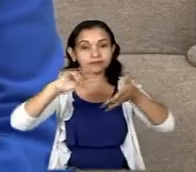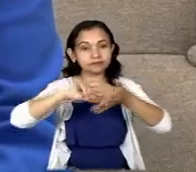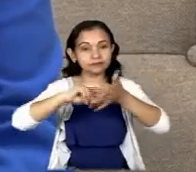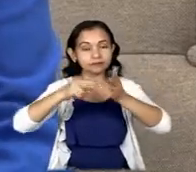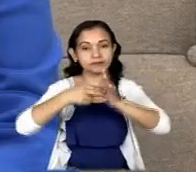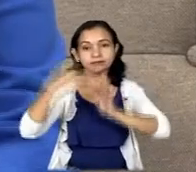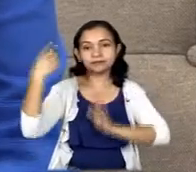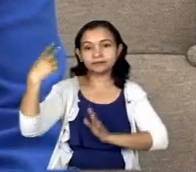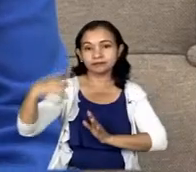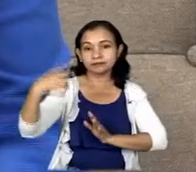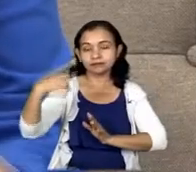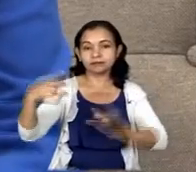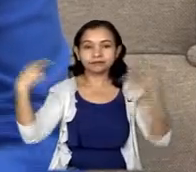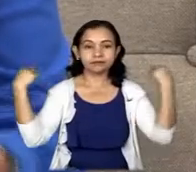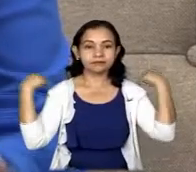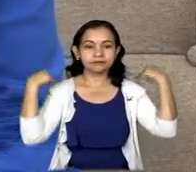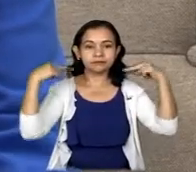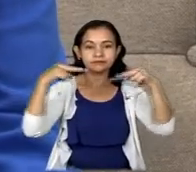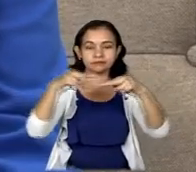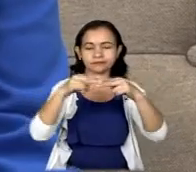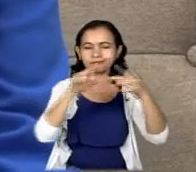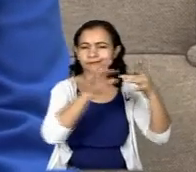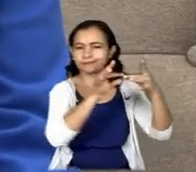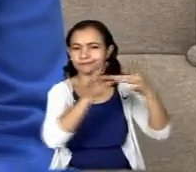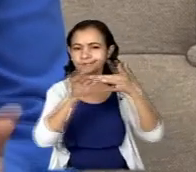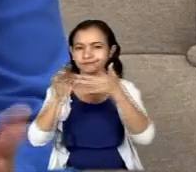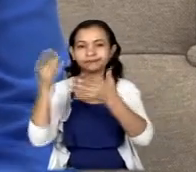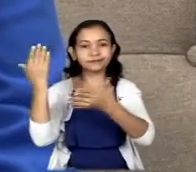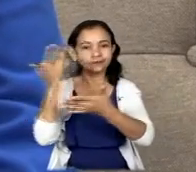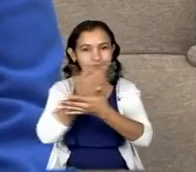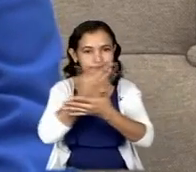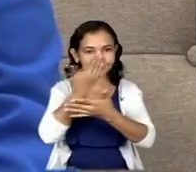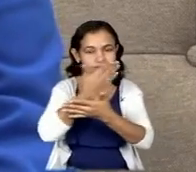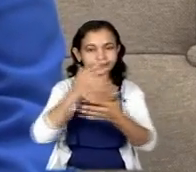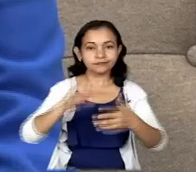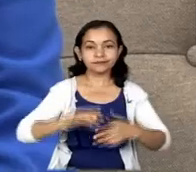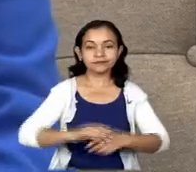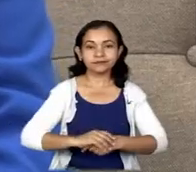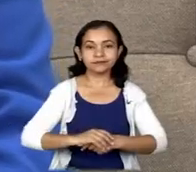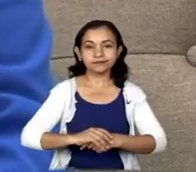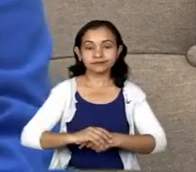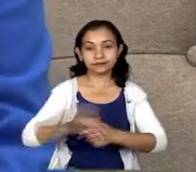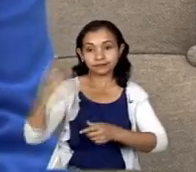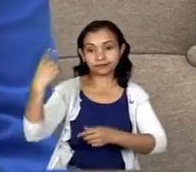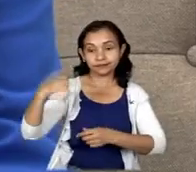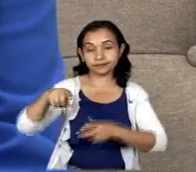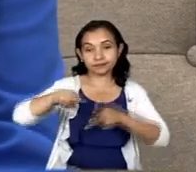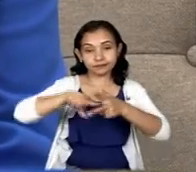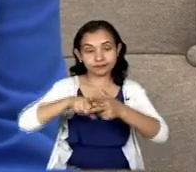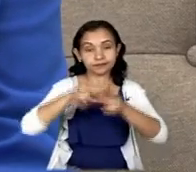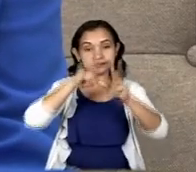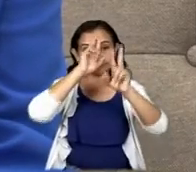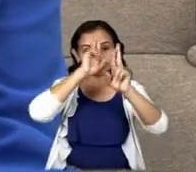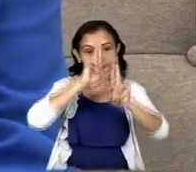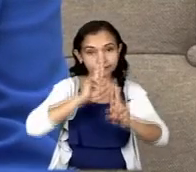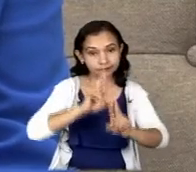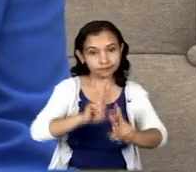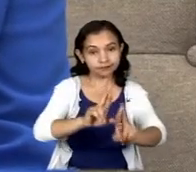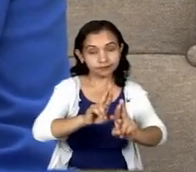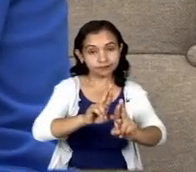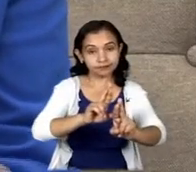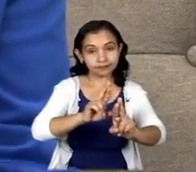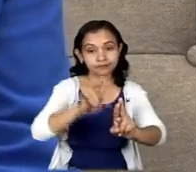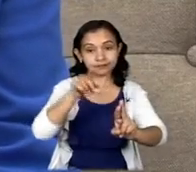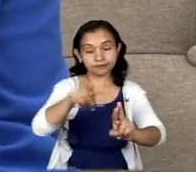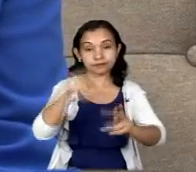el derecho a tener docentes calificados. El derecho, y entonces de ahí comienza el respeto hacia